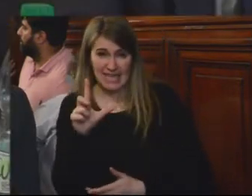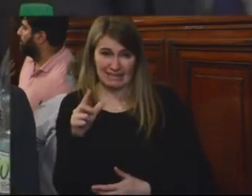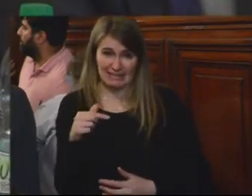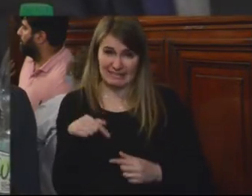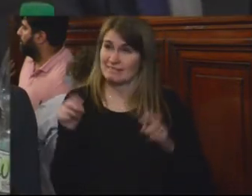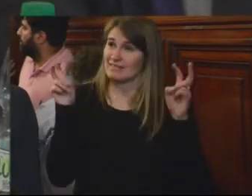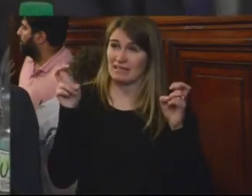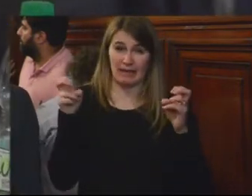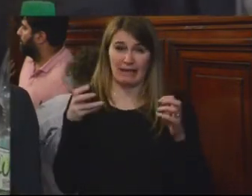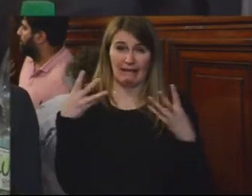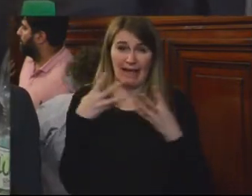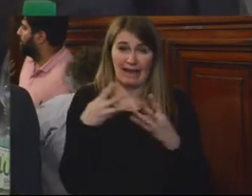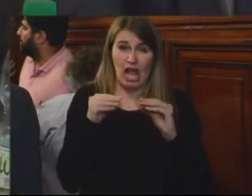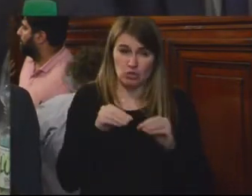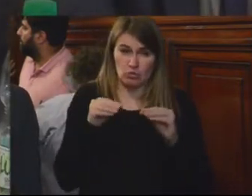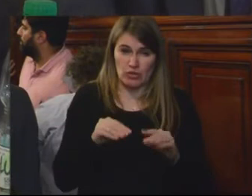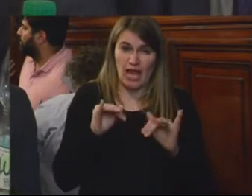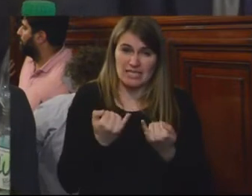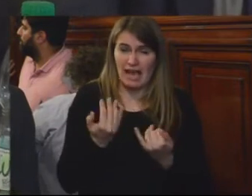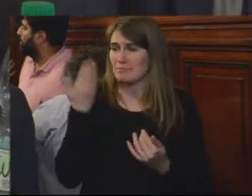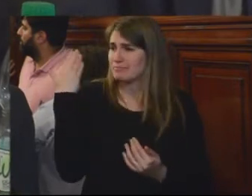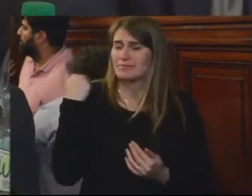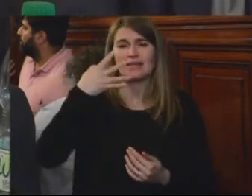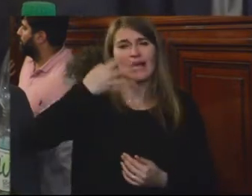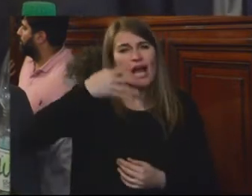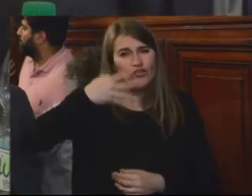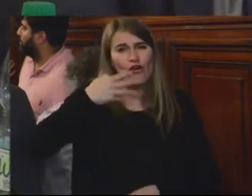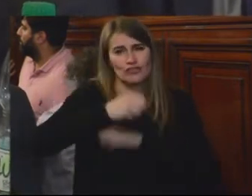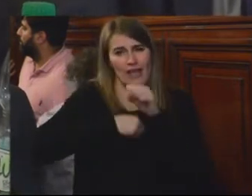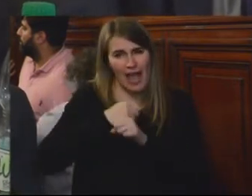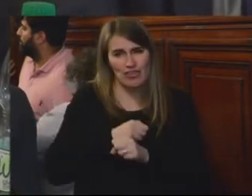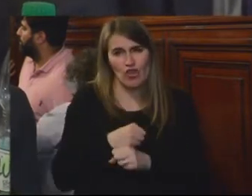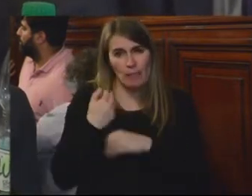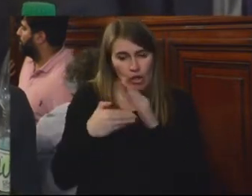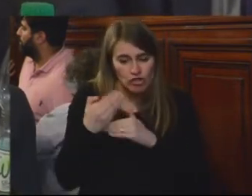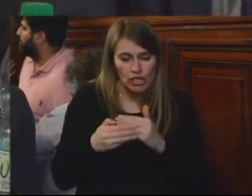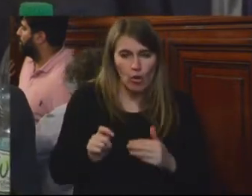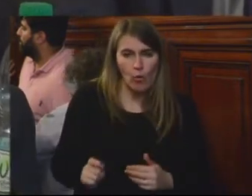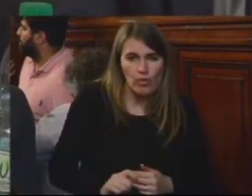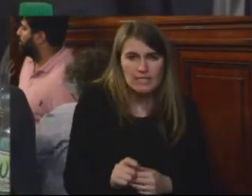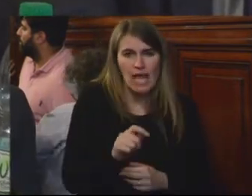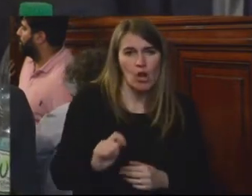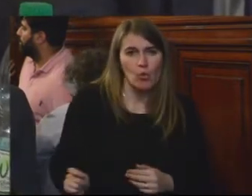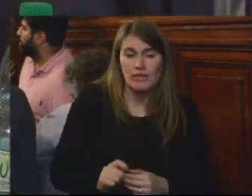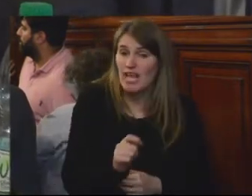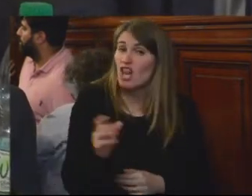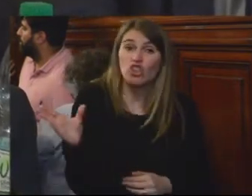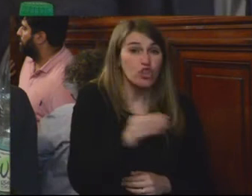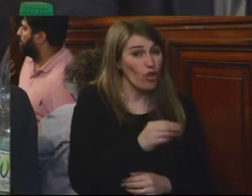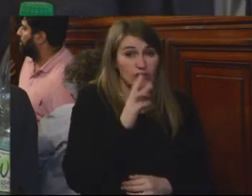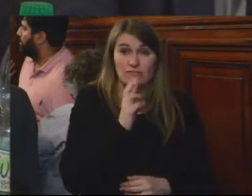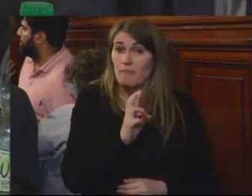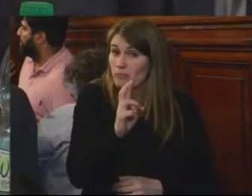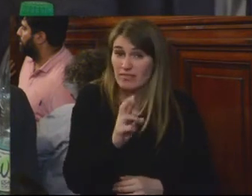pasaron casi ya 14 años de procesos judiciales donde todas las sentencias hablan de delitos de lesa